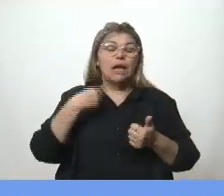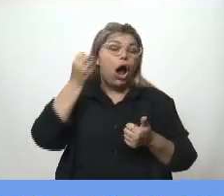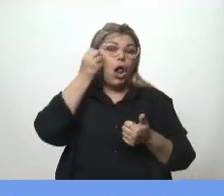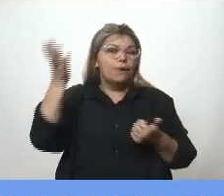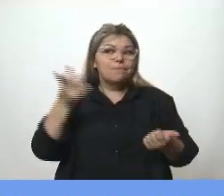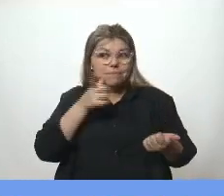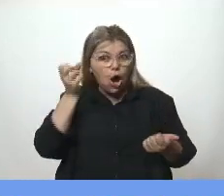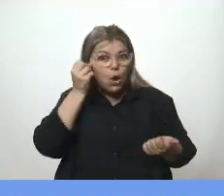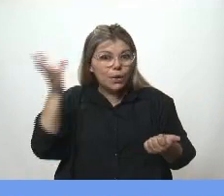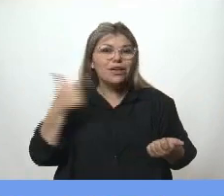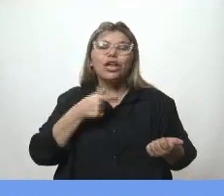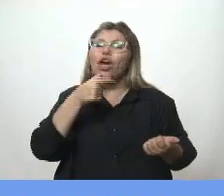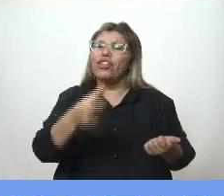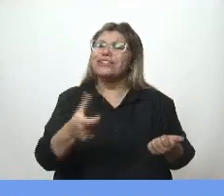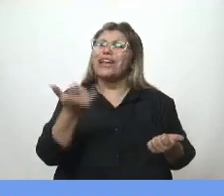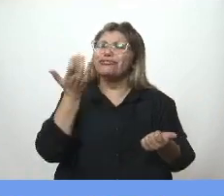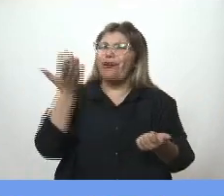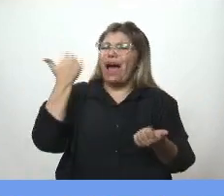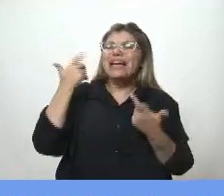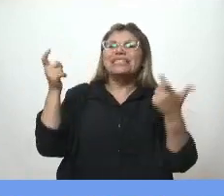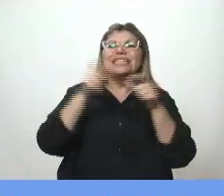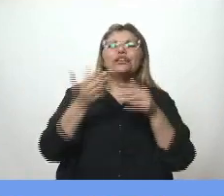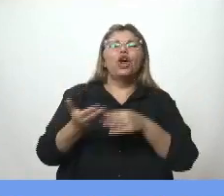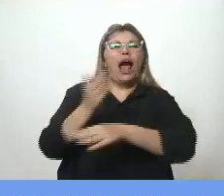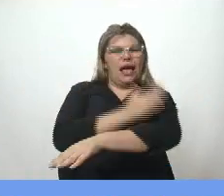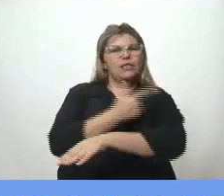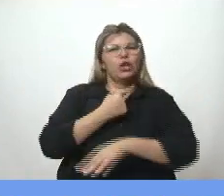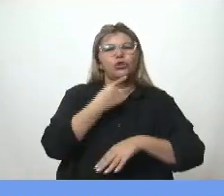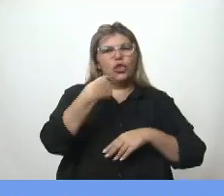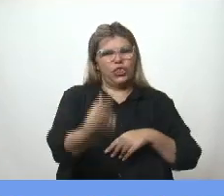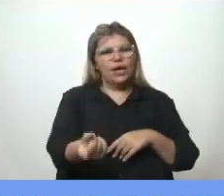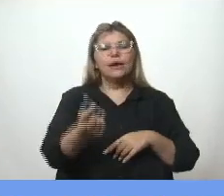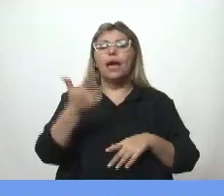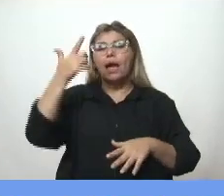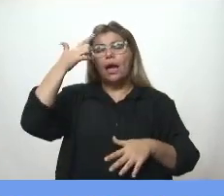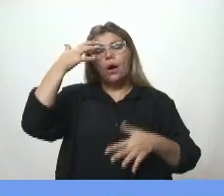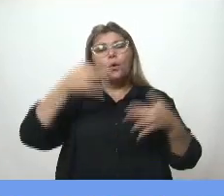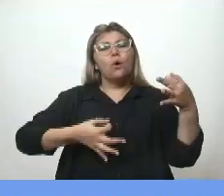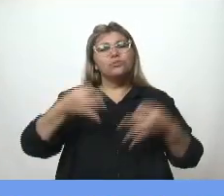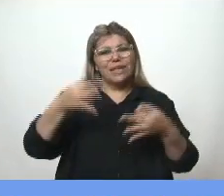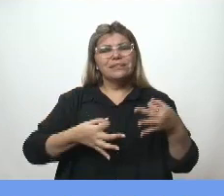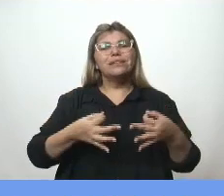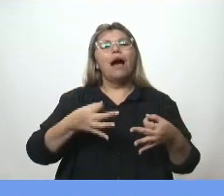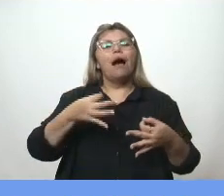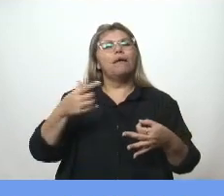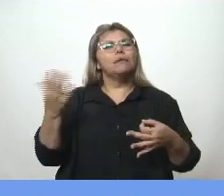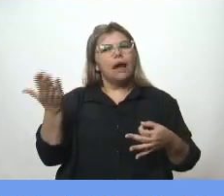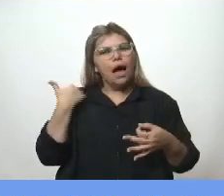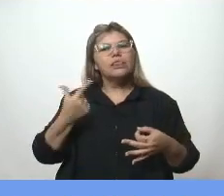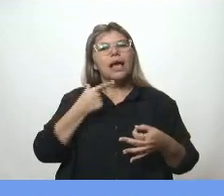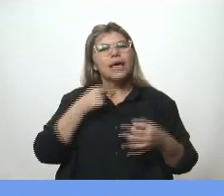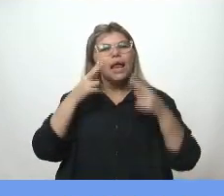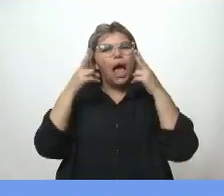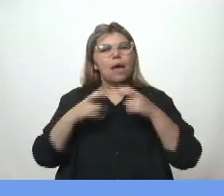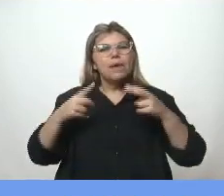le quiero decir una cosa y lo dije Creo que la sesión anterior la justicia quiso investigar a un senador